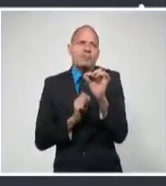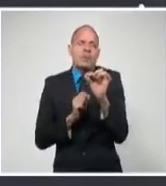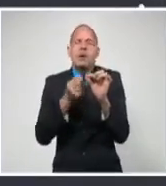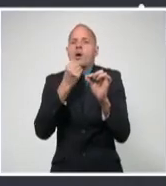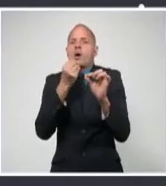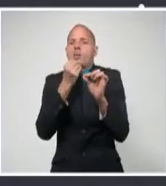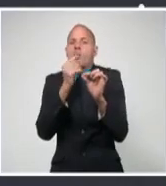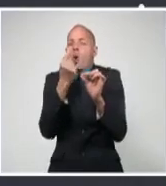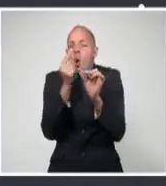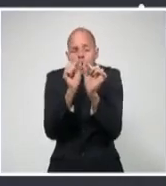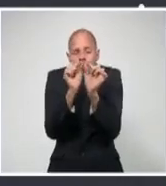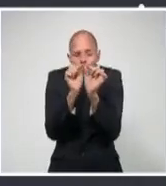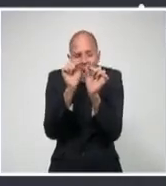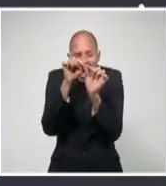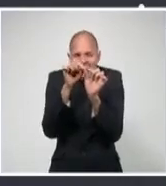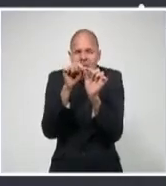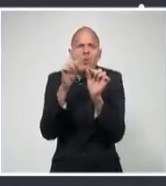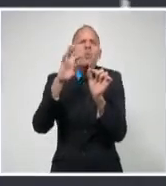partículas virales.